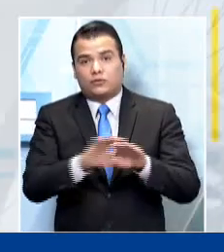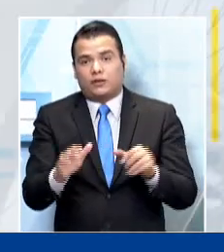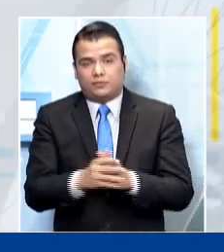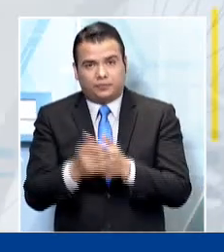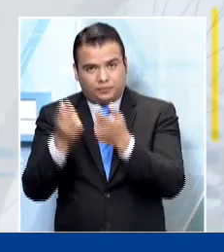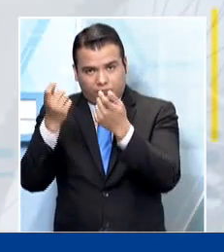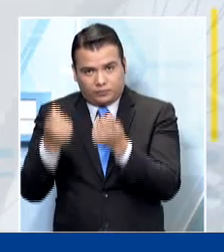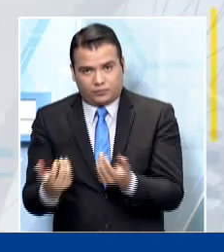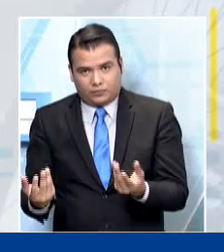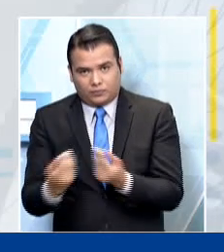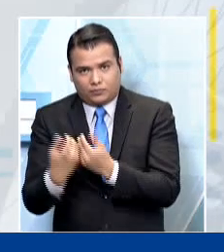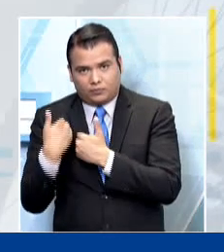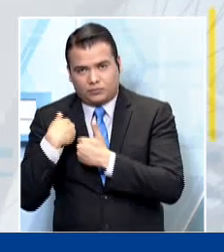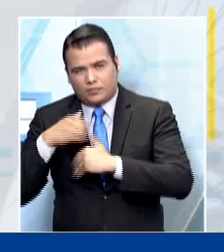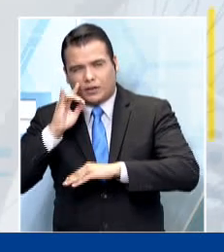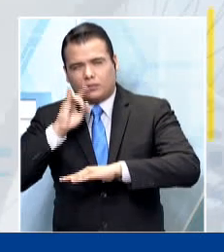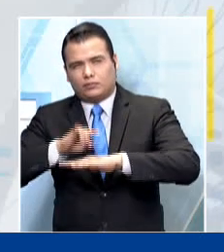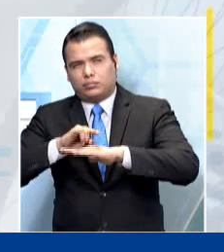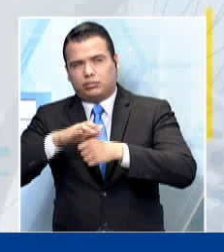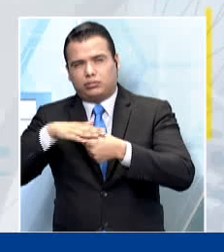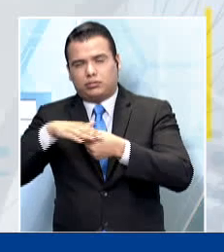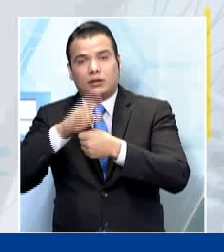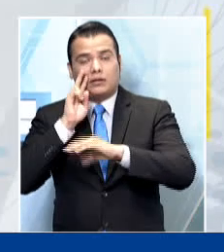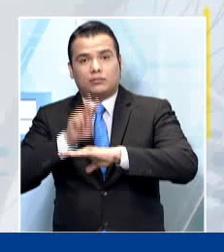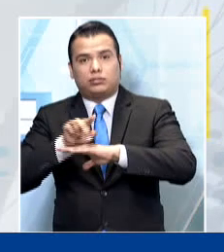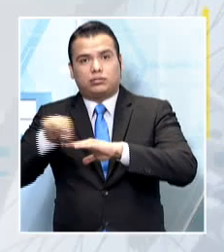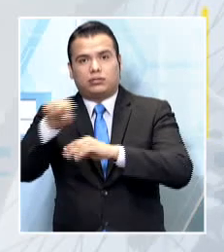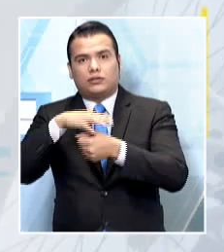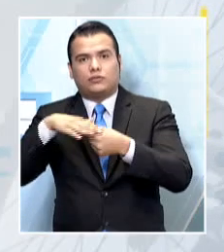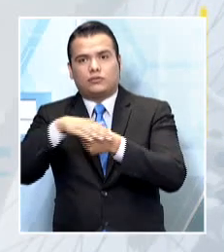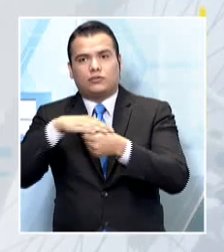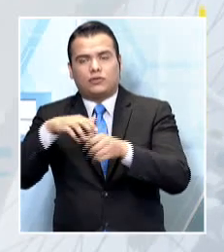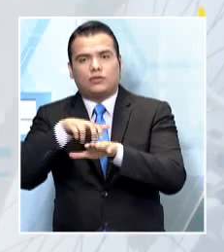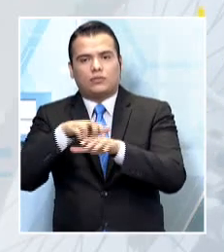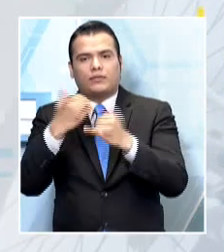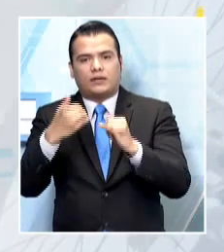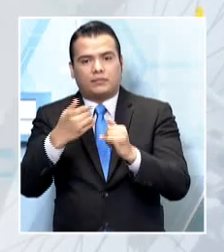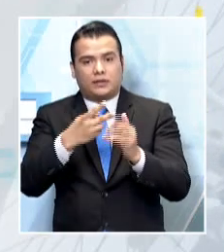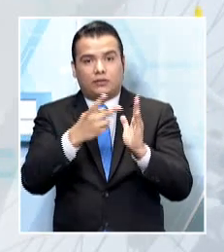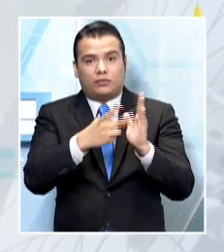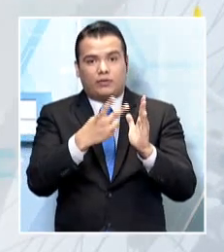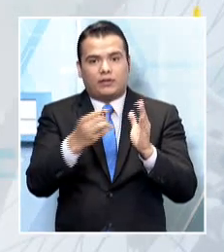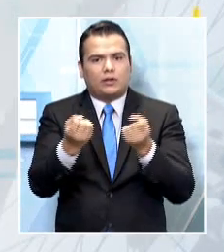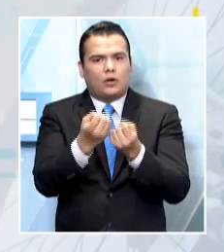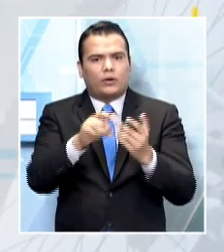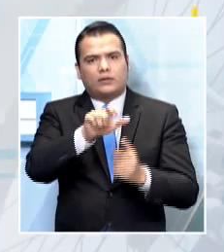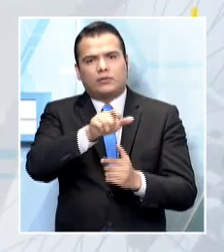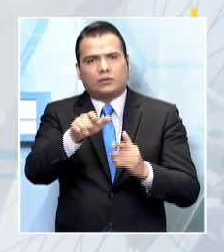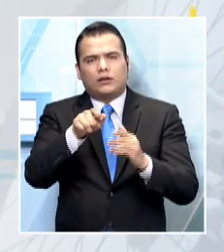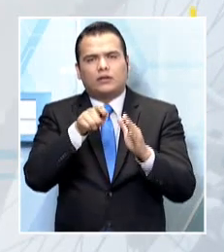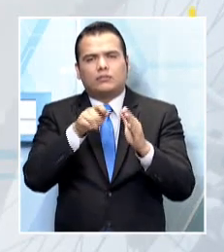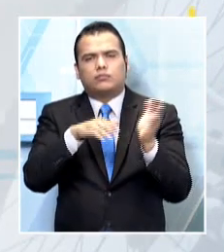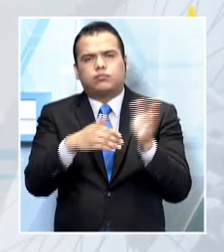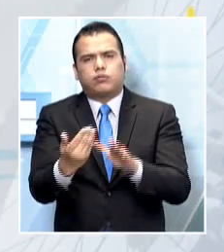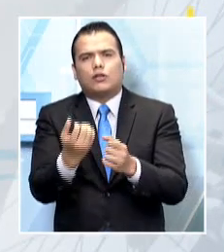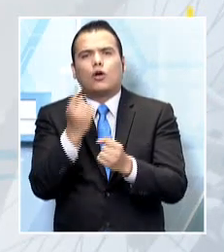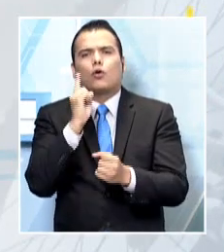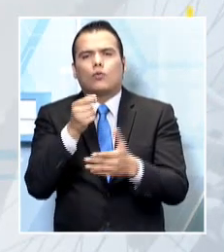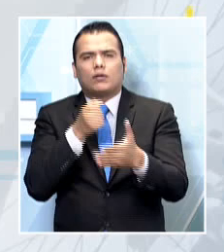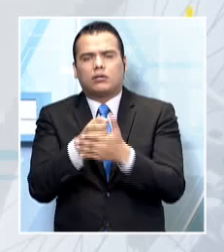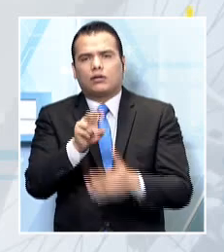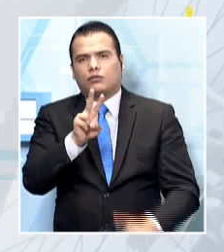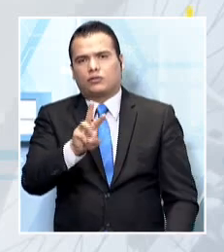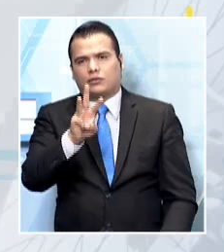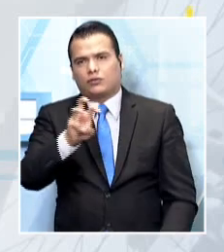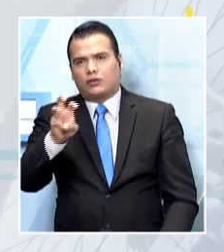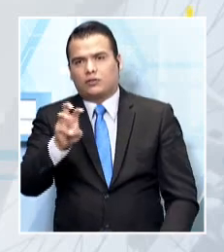del Observatorio de Movilidad de la Ciudad, en 2020, con corte al 29 de diciembre, se registraron 288 muertes por siniestros viales, mientras que en el